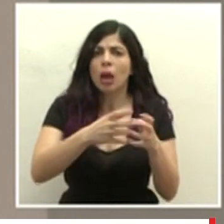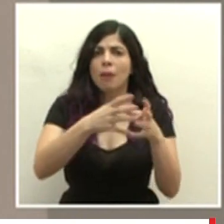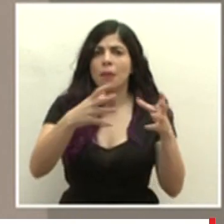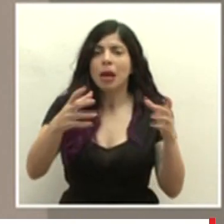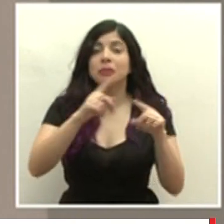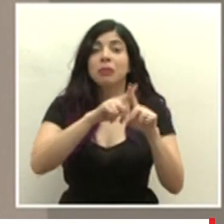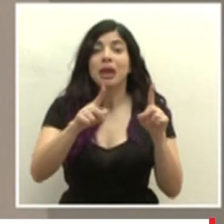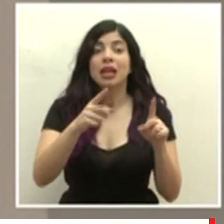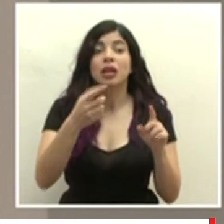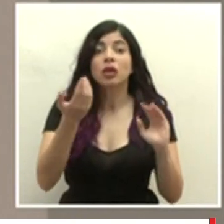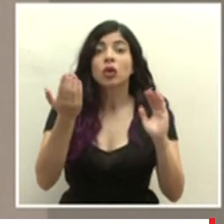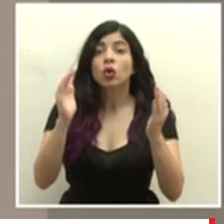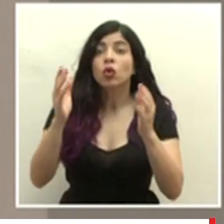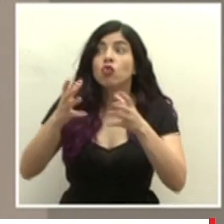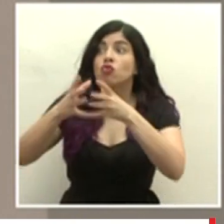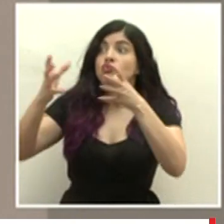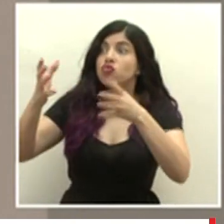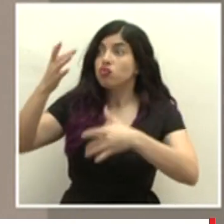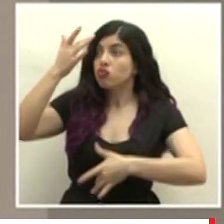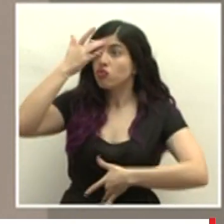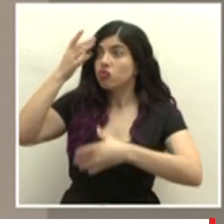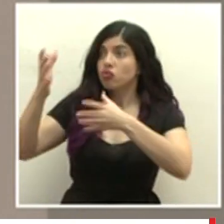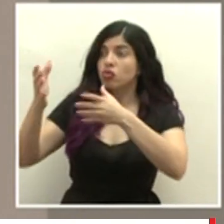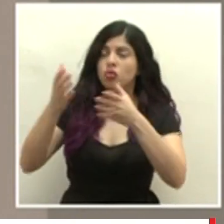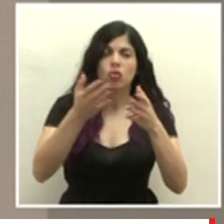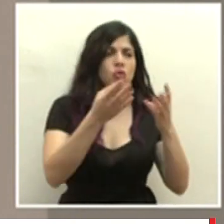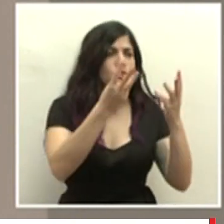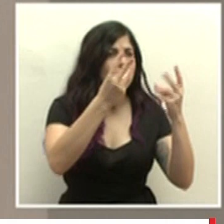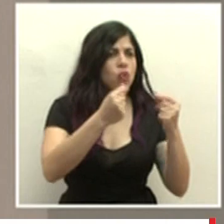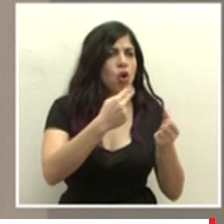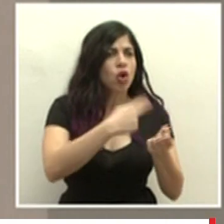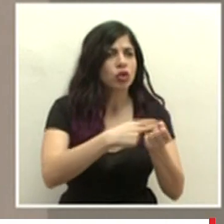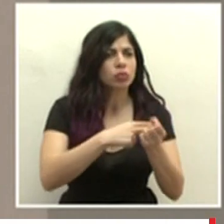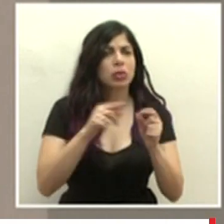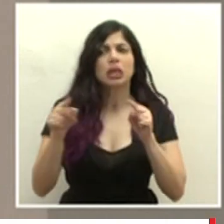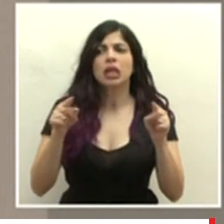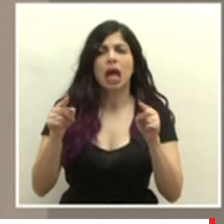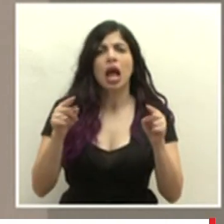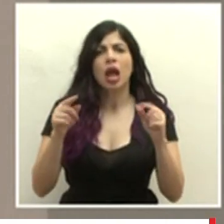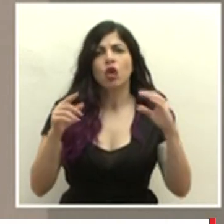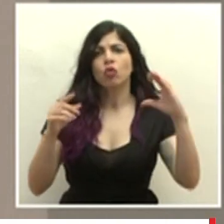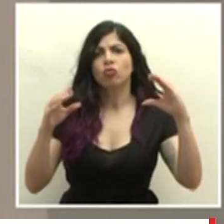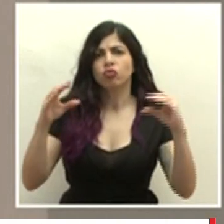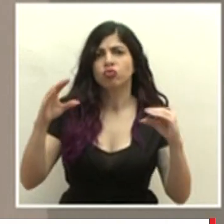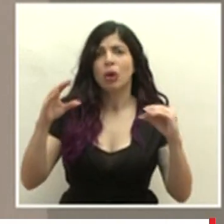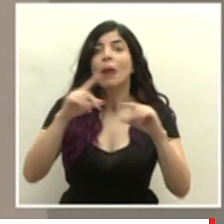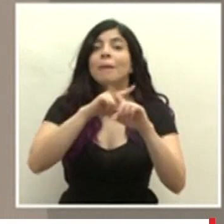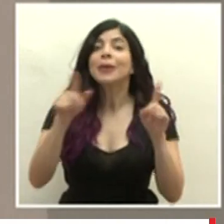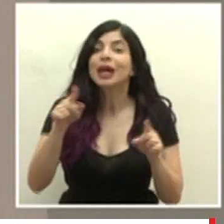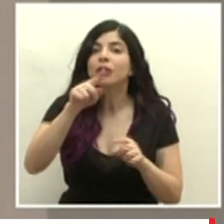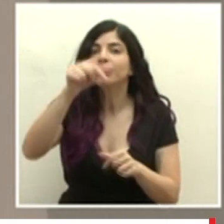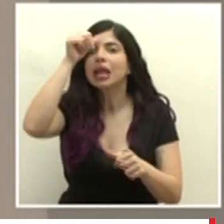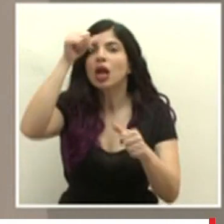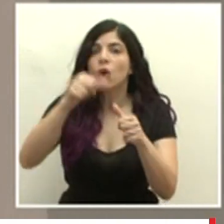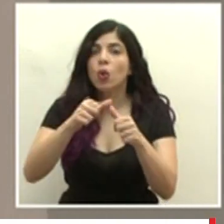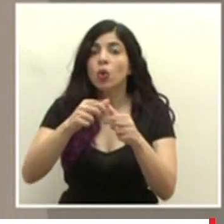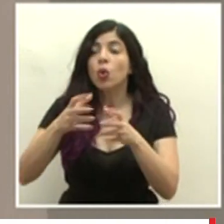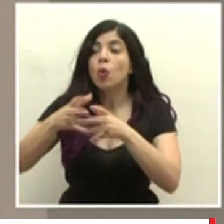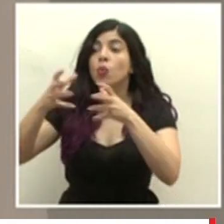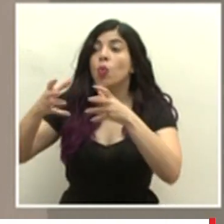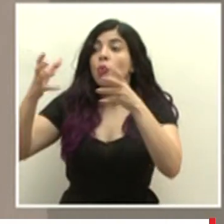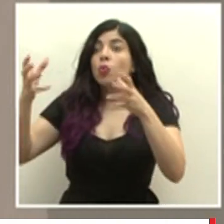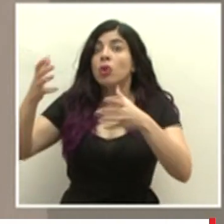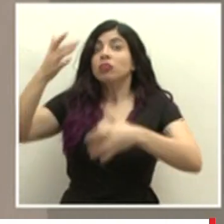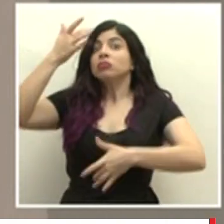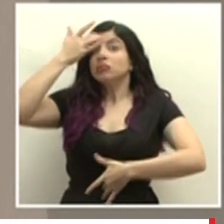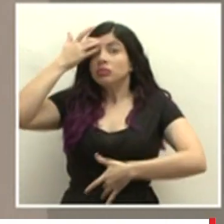realidad para la cantidad de casos se ha mantenido un cierto distanciamiento. Sin embargo, recordemos que el aumento de casos se puede